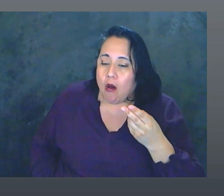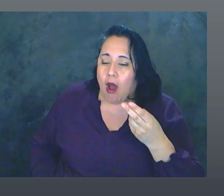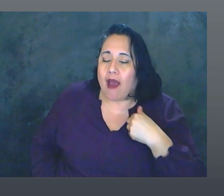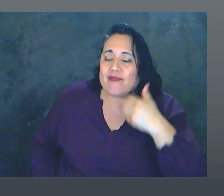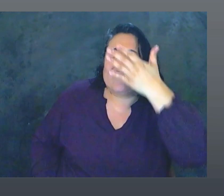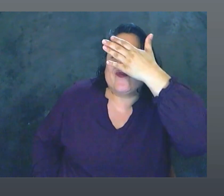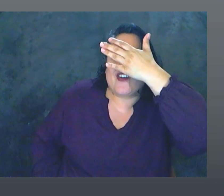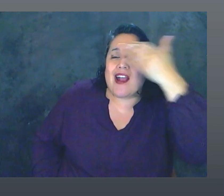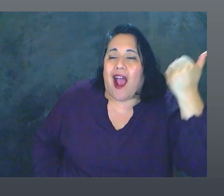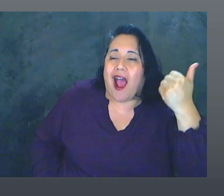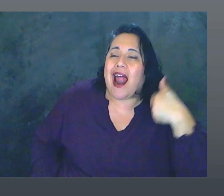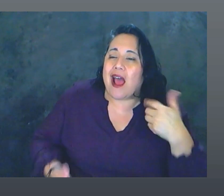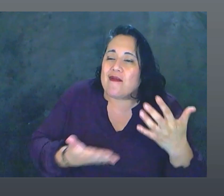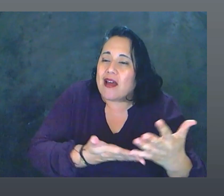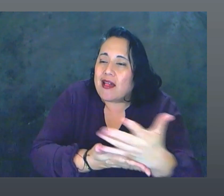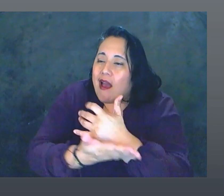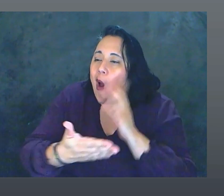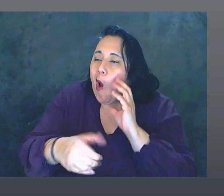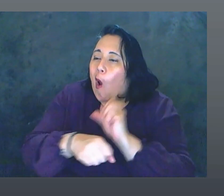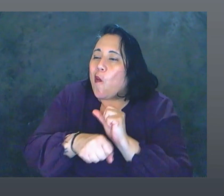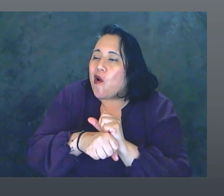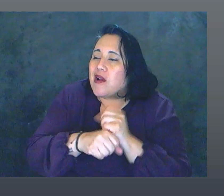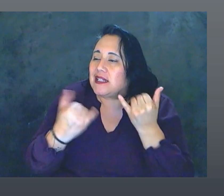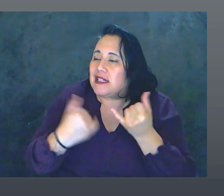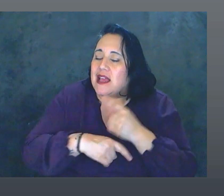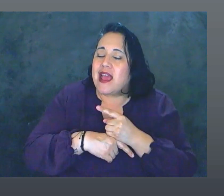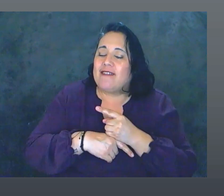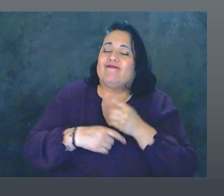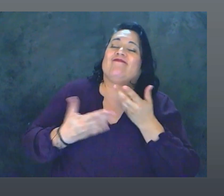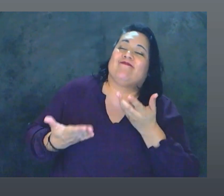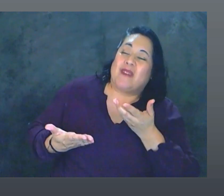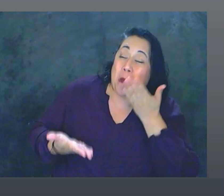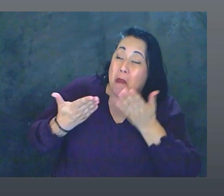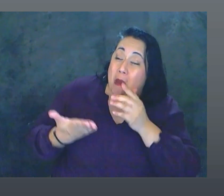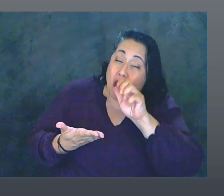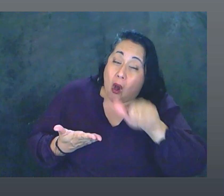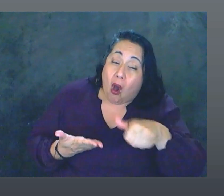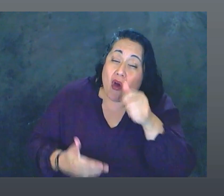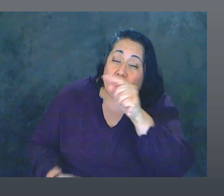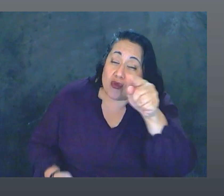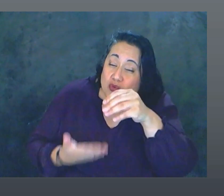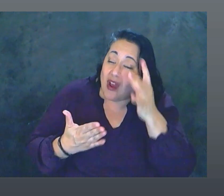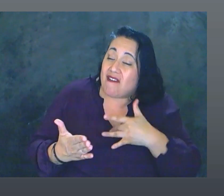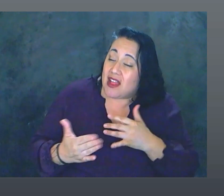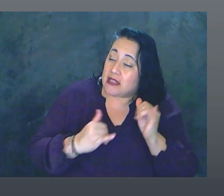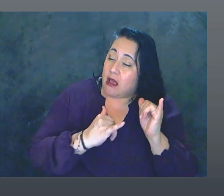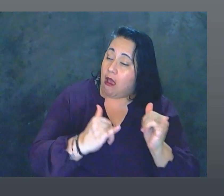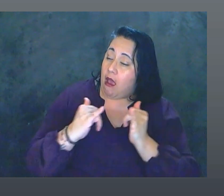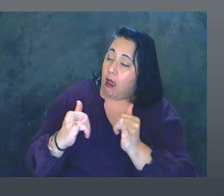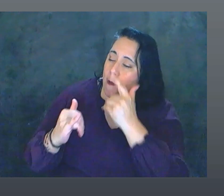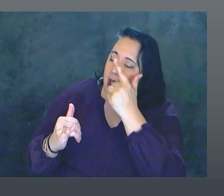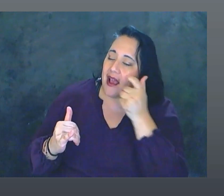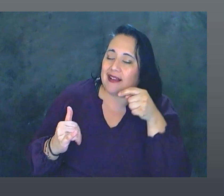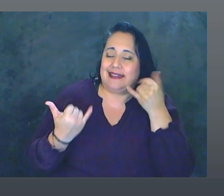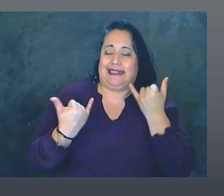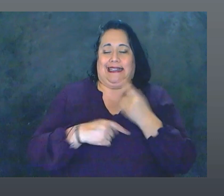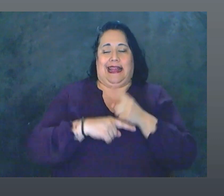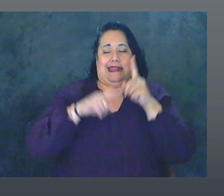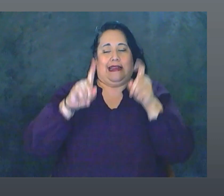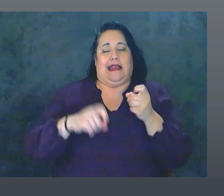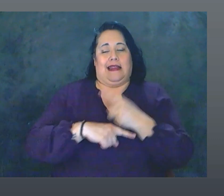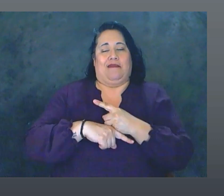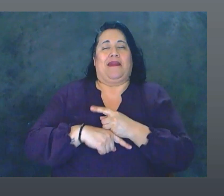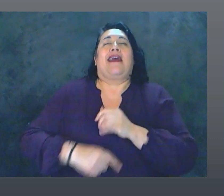oh, olvidé que estaba recolectando tareas hoy. Quizás otros se sientan igual porque es día de